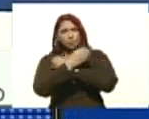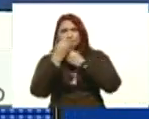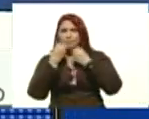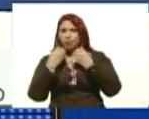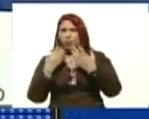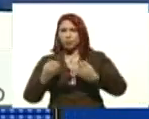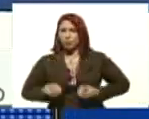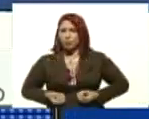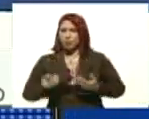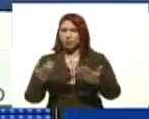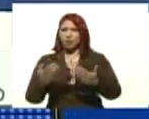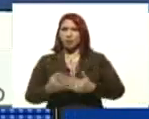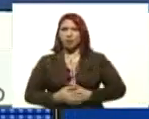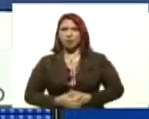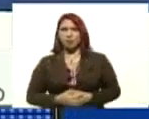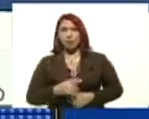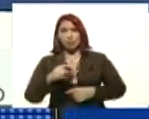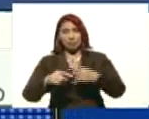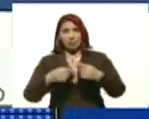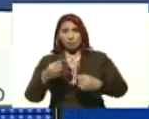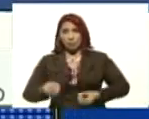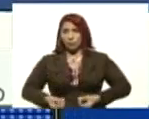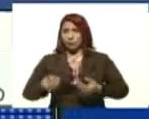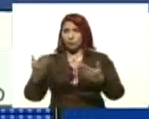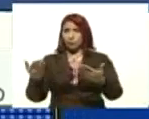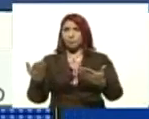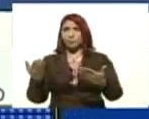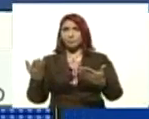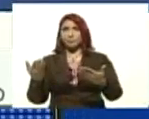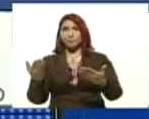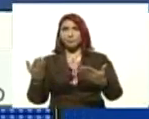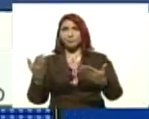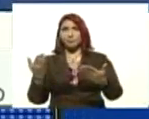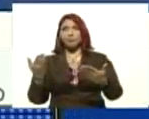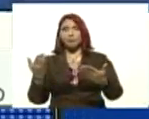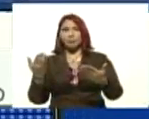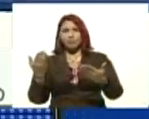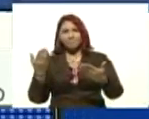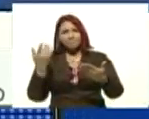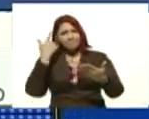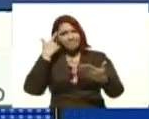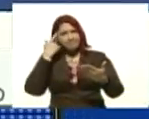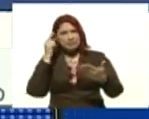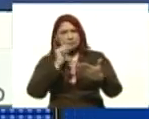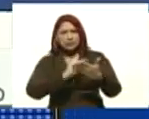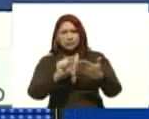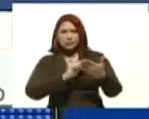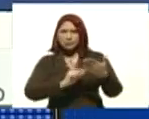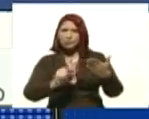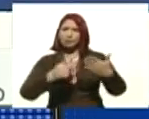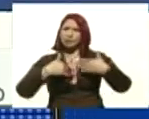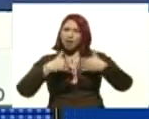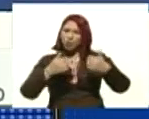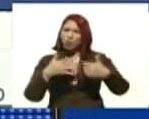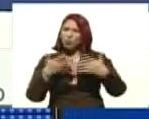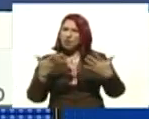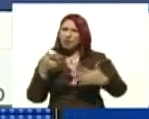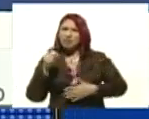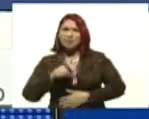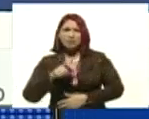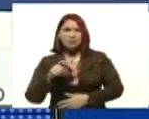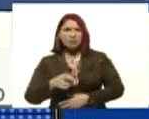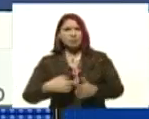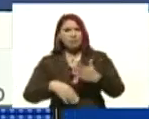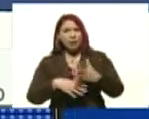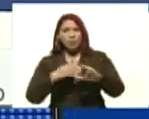le da. Y luego aquí está la cartilla para estudiar. Aquí está la salud. ¿Qué necesita?